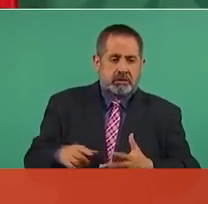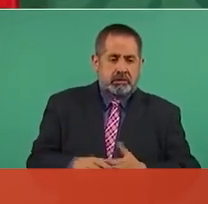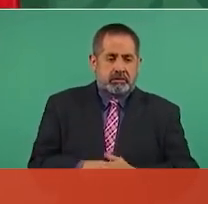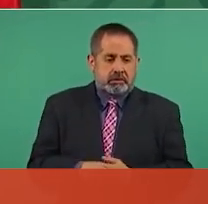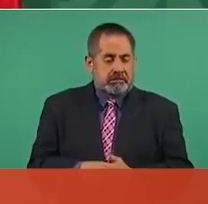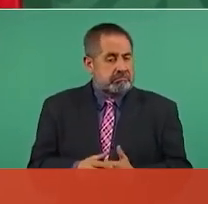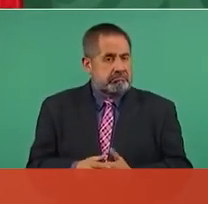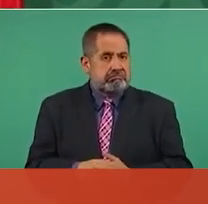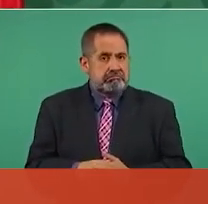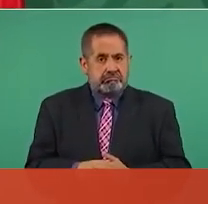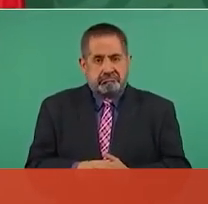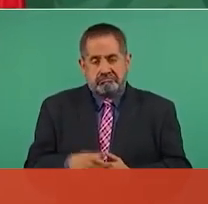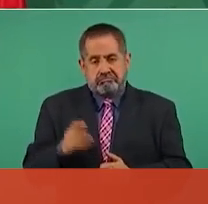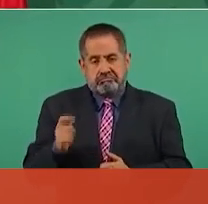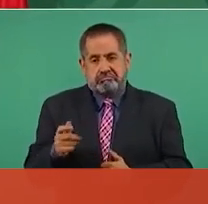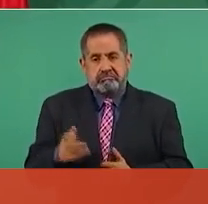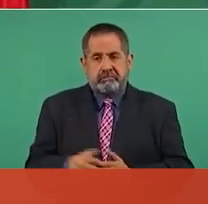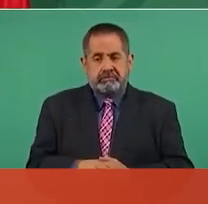sí,